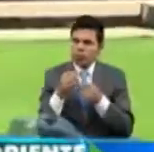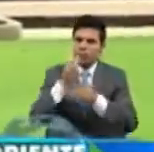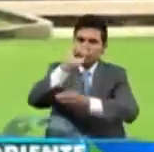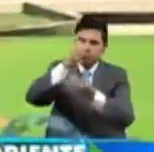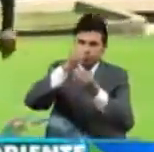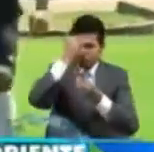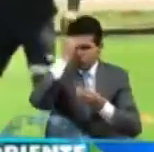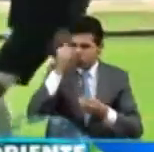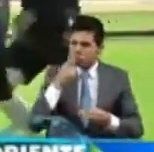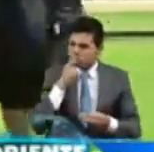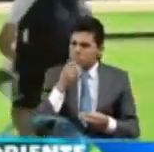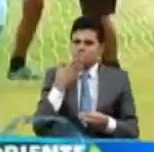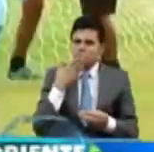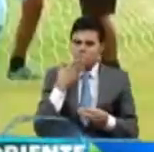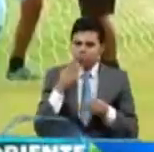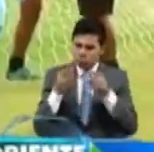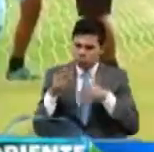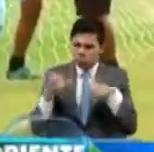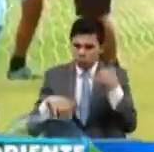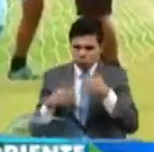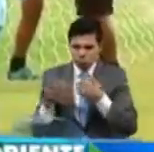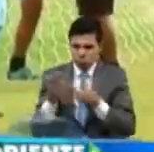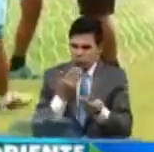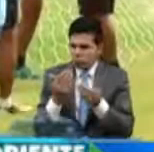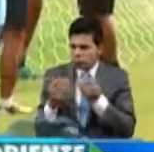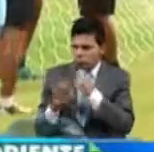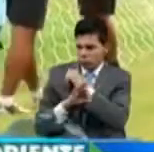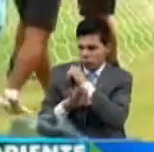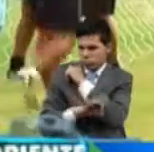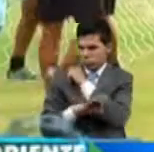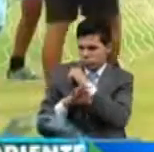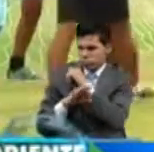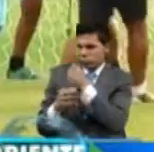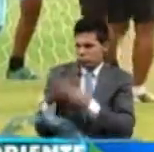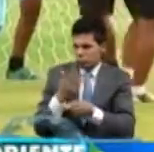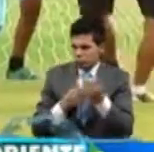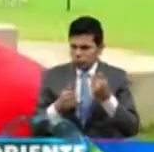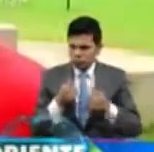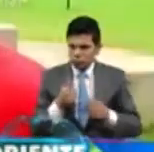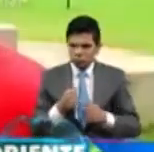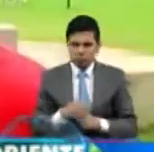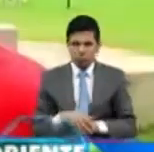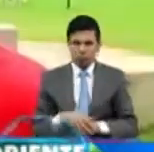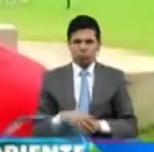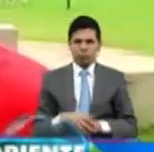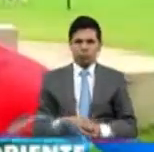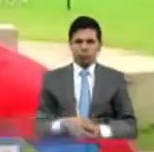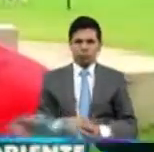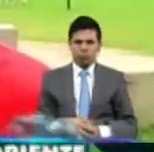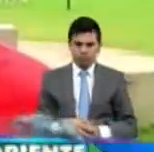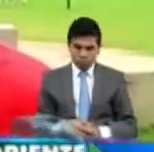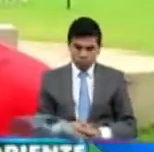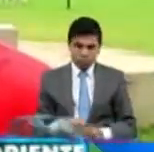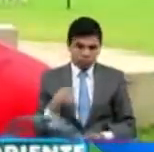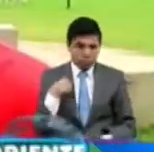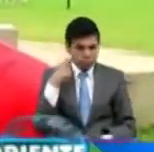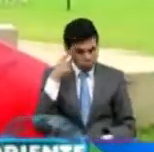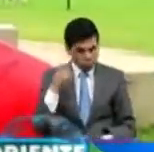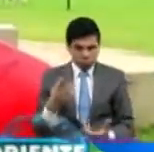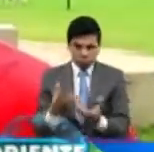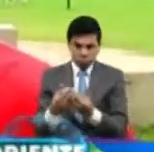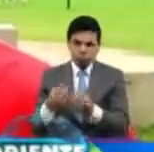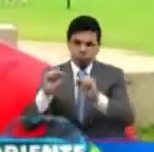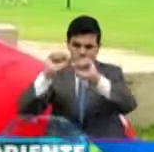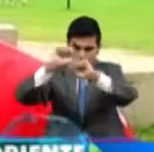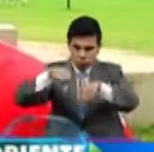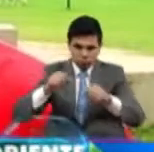hay confianza por el potencial futbolístico que vio en sus dirigidos. Un plantel que yo creo que se puede potenciar, que